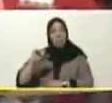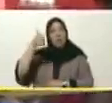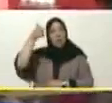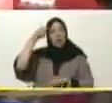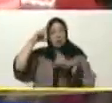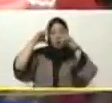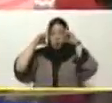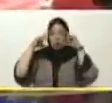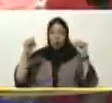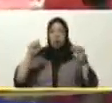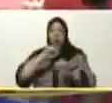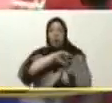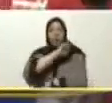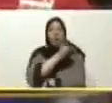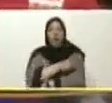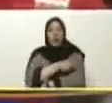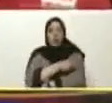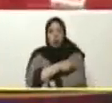que me dé fortaleza